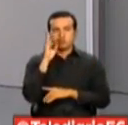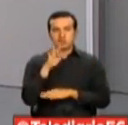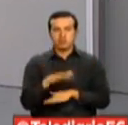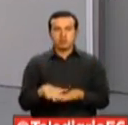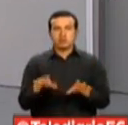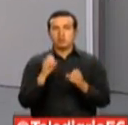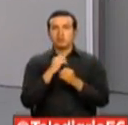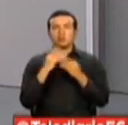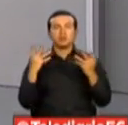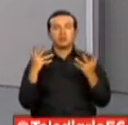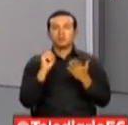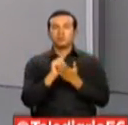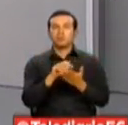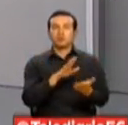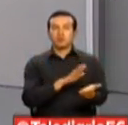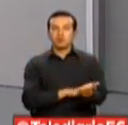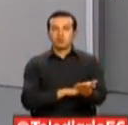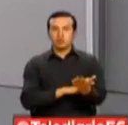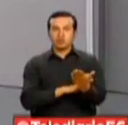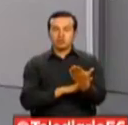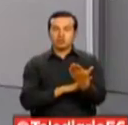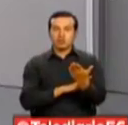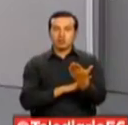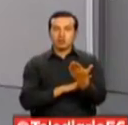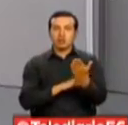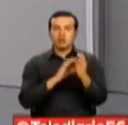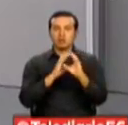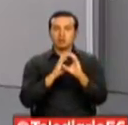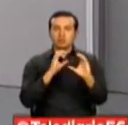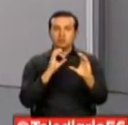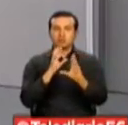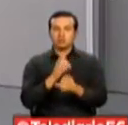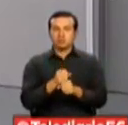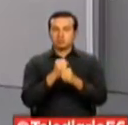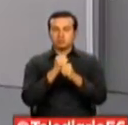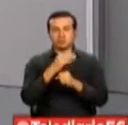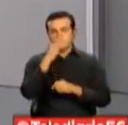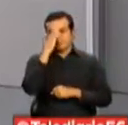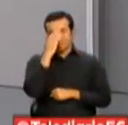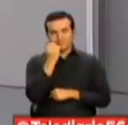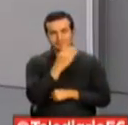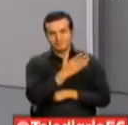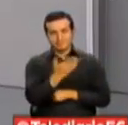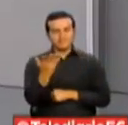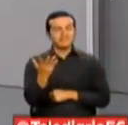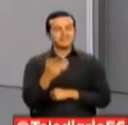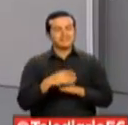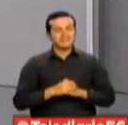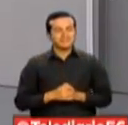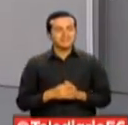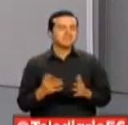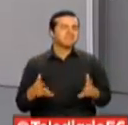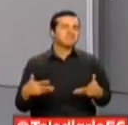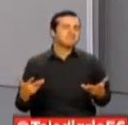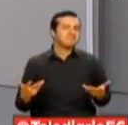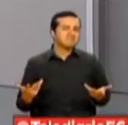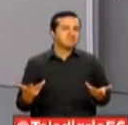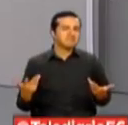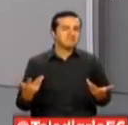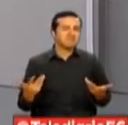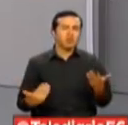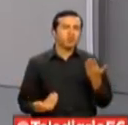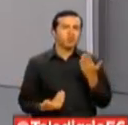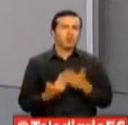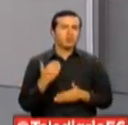Él nos cuenta sobre el proyecto Línea Segura. Henry, muy buenos días, te escuchamos. Cuéntanos en qué consiste